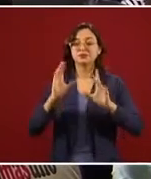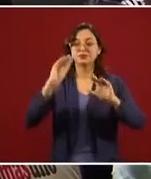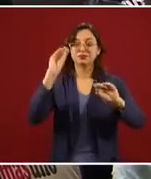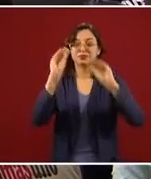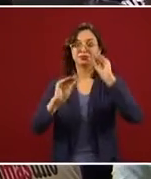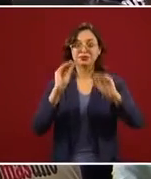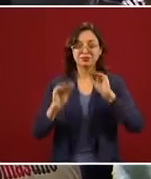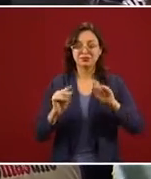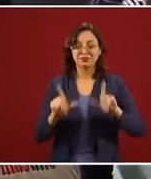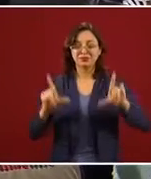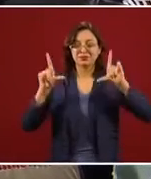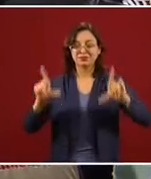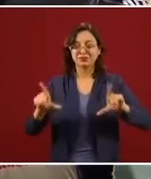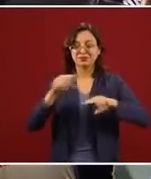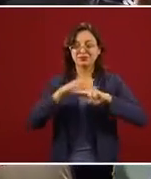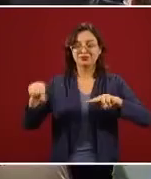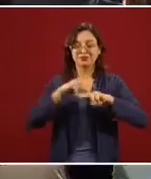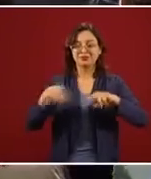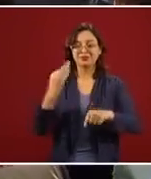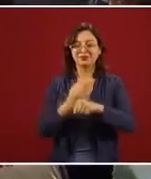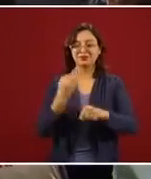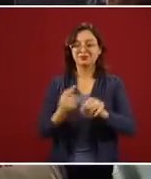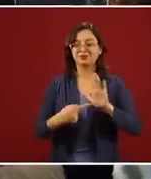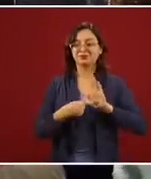boleto, que se los vamos a mostrar.